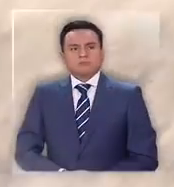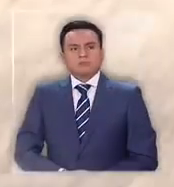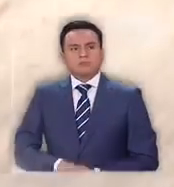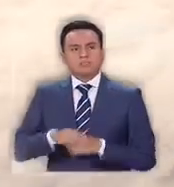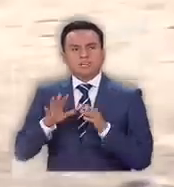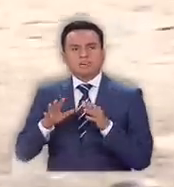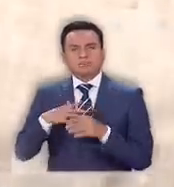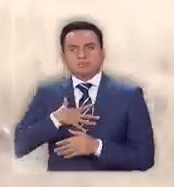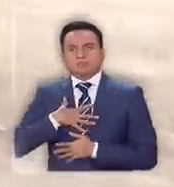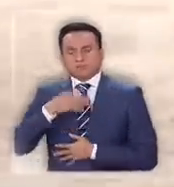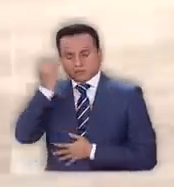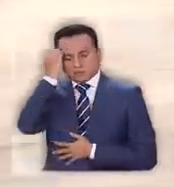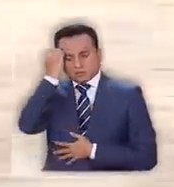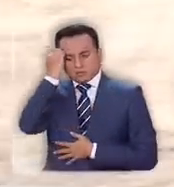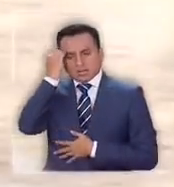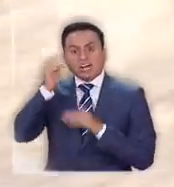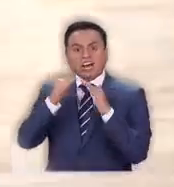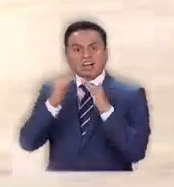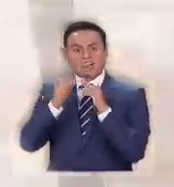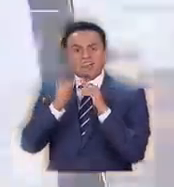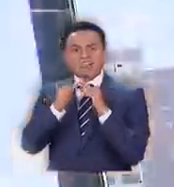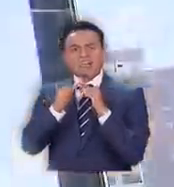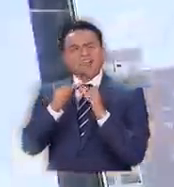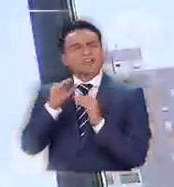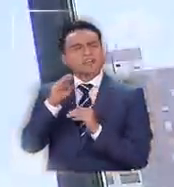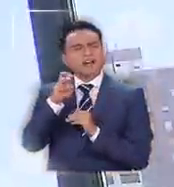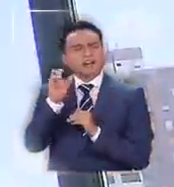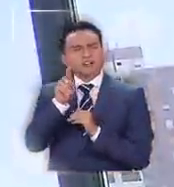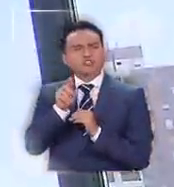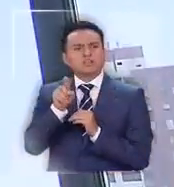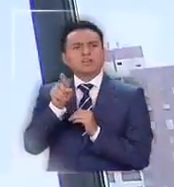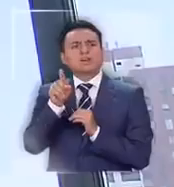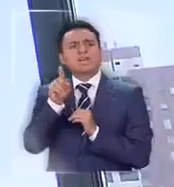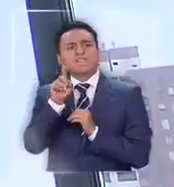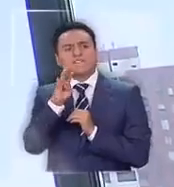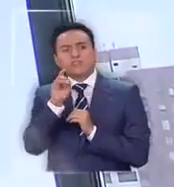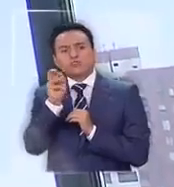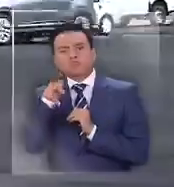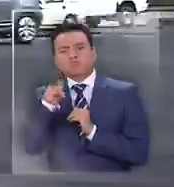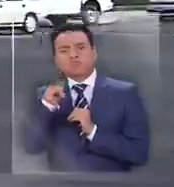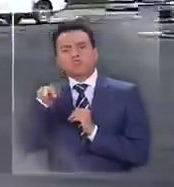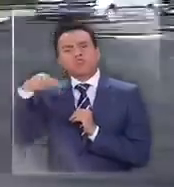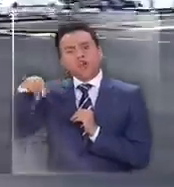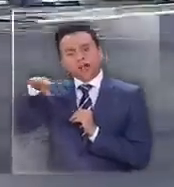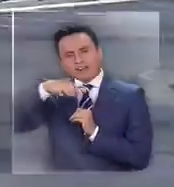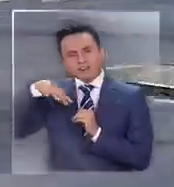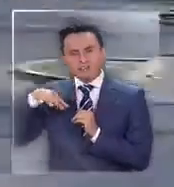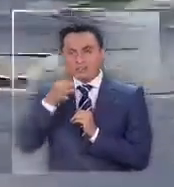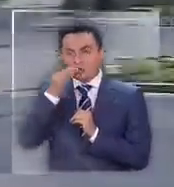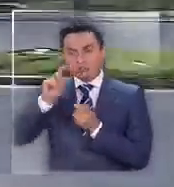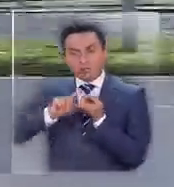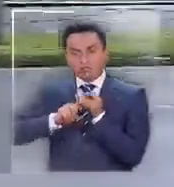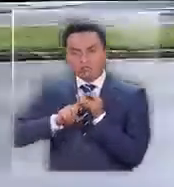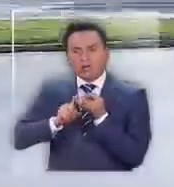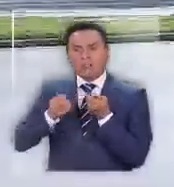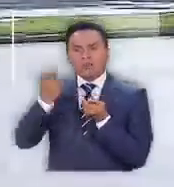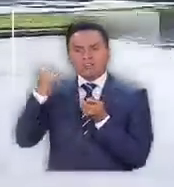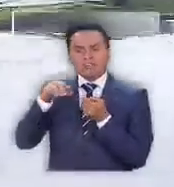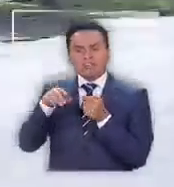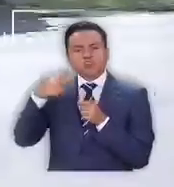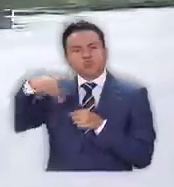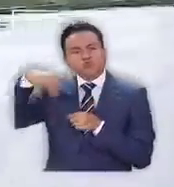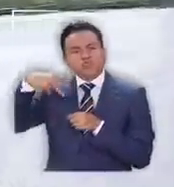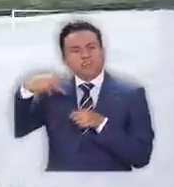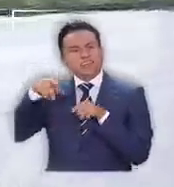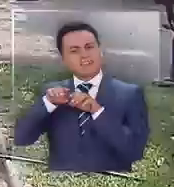Llegó en estado de shock hasta su casa ubicada en el sector de Carlos Didborn con San Eugenio Ñuñoa. Como pudo, le contó a su marido que al salir desde la estación Ñuble